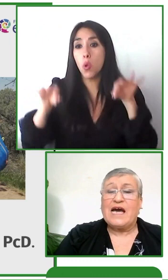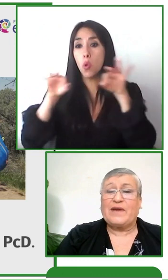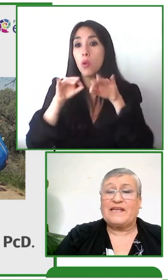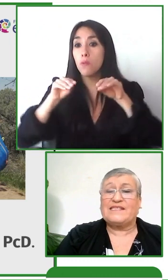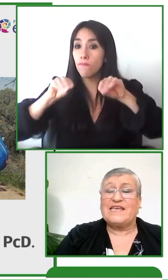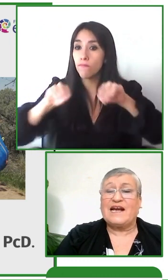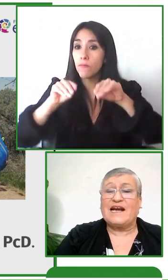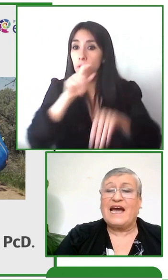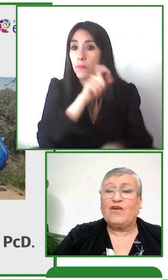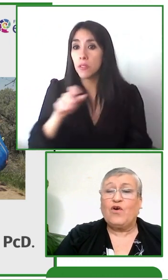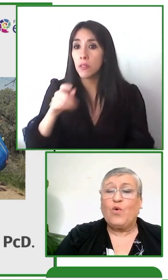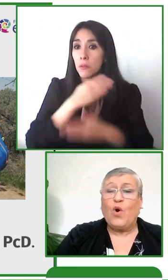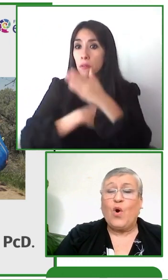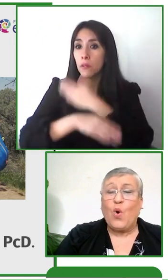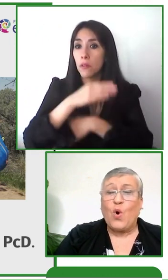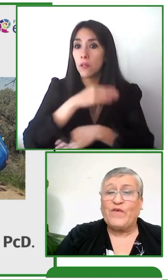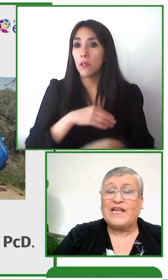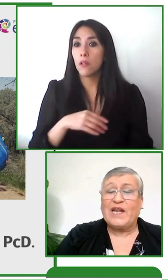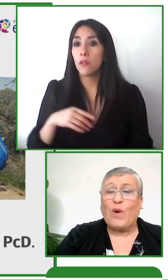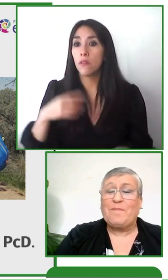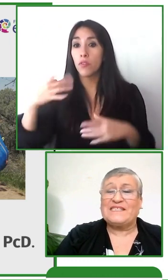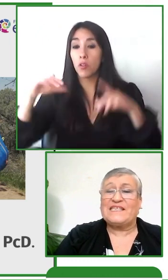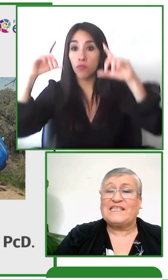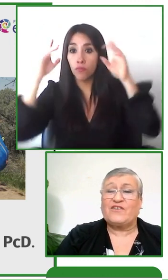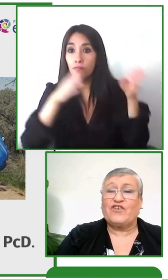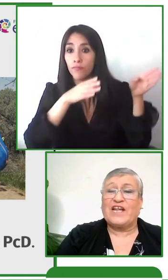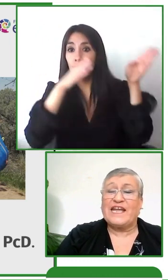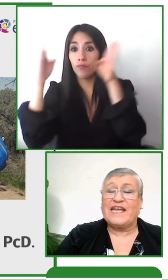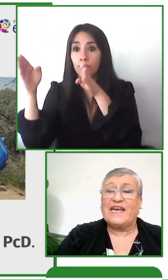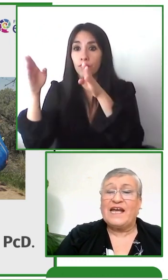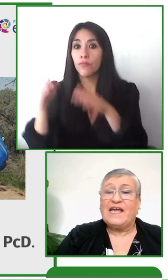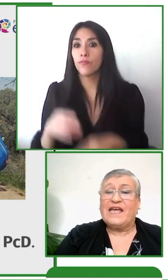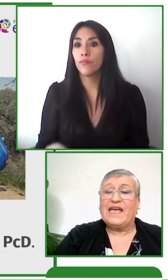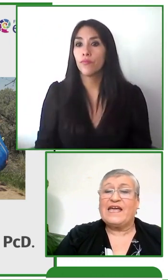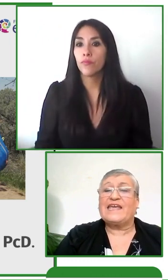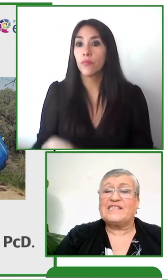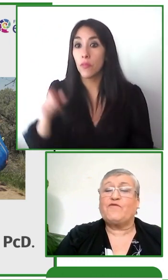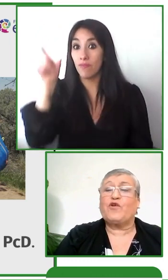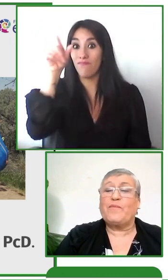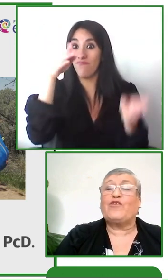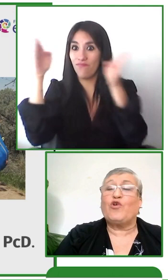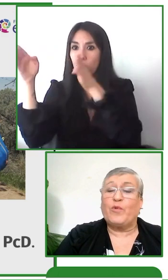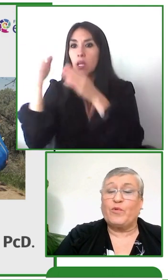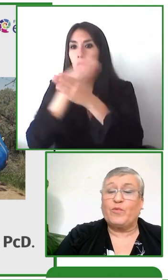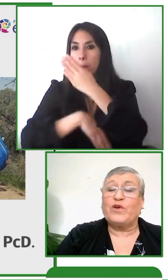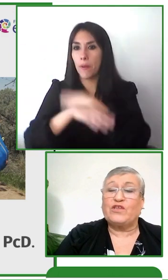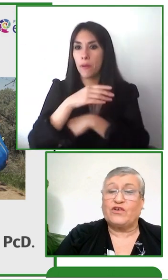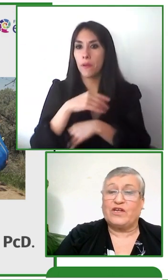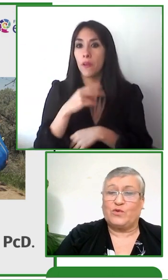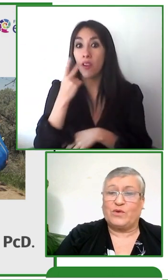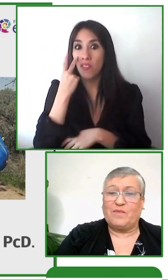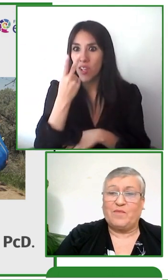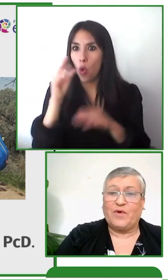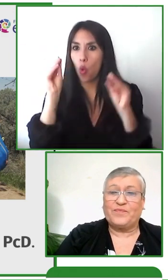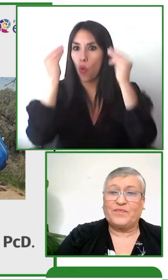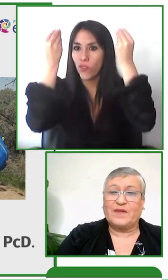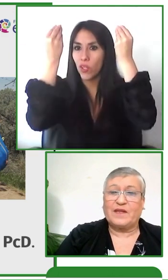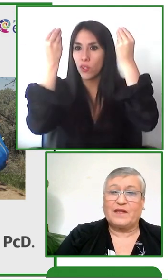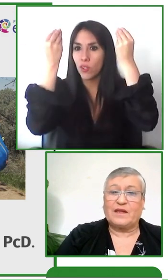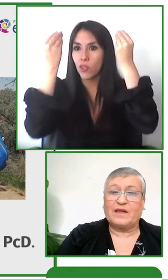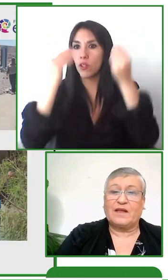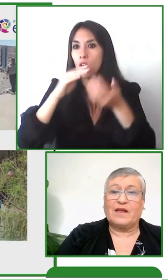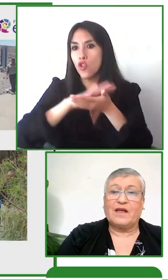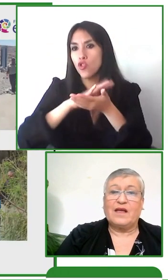derecha aparece Giancarlo, un joven de la Escuela Especial de Desarrollo de la Reina, que se ha formado como monitor en turismo.